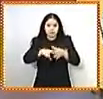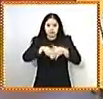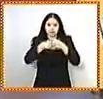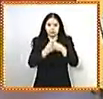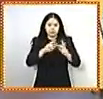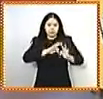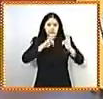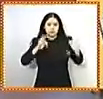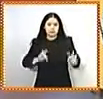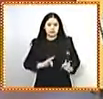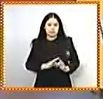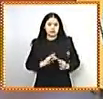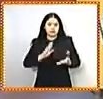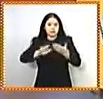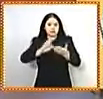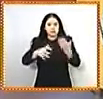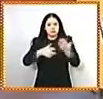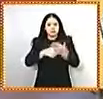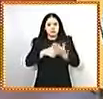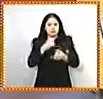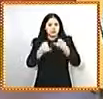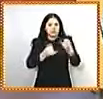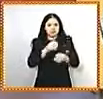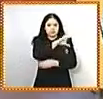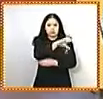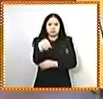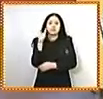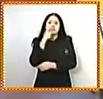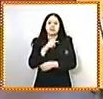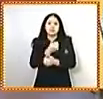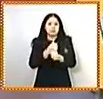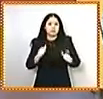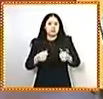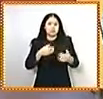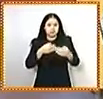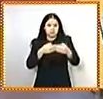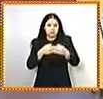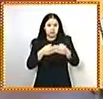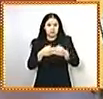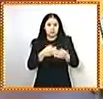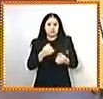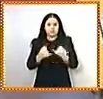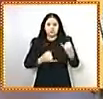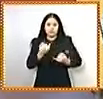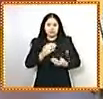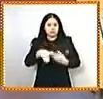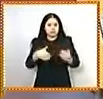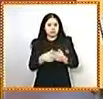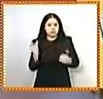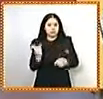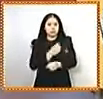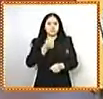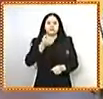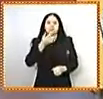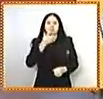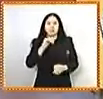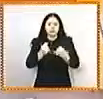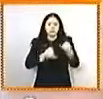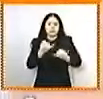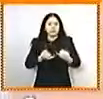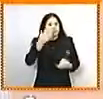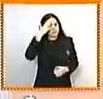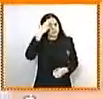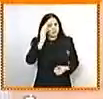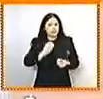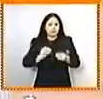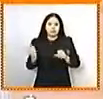Teletón, así que adquiere tu boleto de jugadita en cualquier punto de venta Loto más cercano. Con jugadita ganamos todos. Suerte, jugadores, porque vamos a conocer